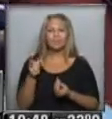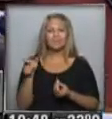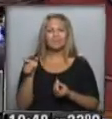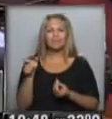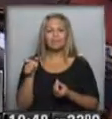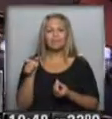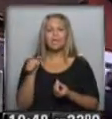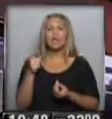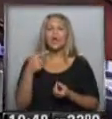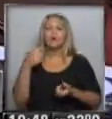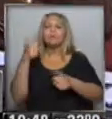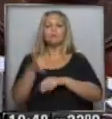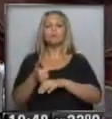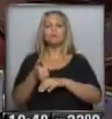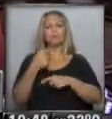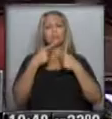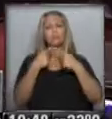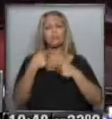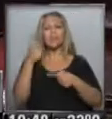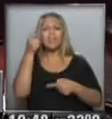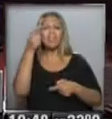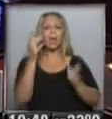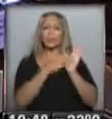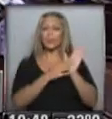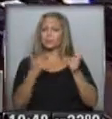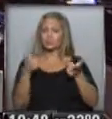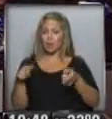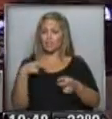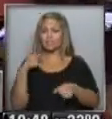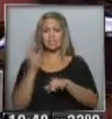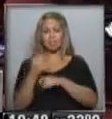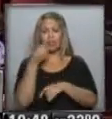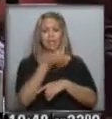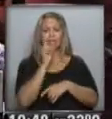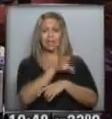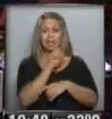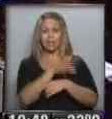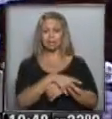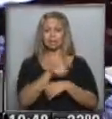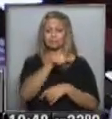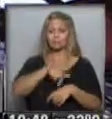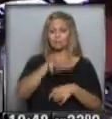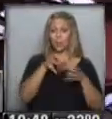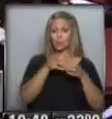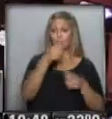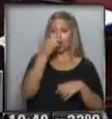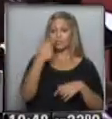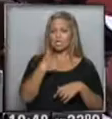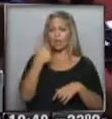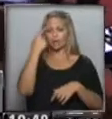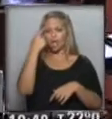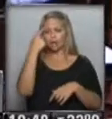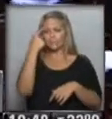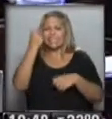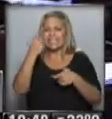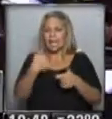se ha parado en el debate con una actitud propositiva. Por el contrario, nosotros desde el oficialismo, cuando tuvimos